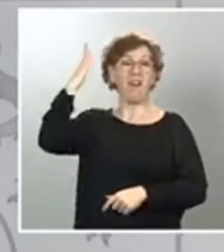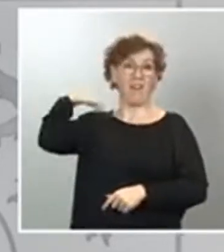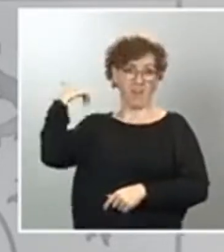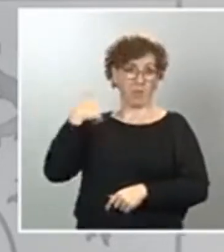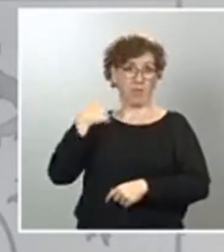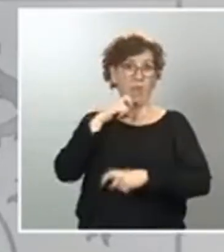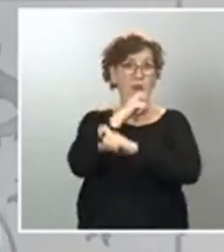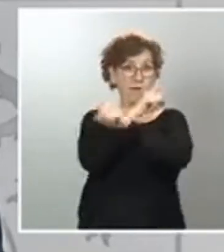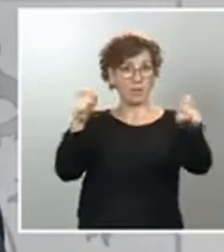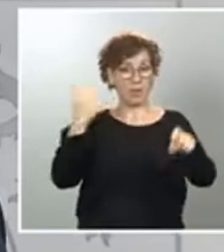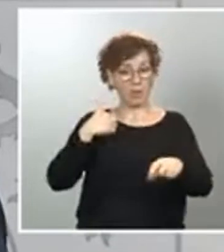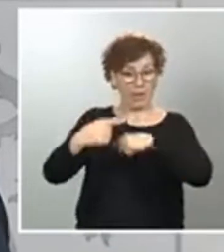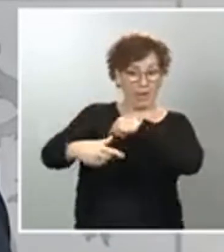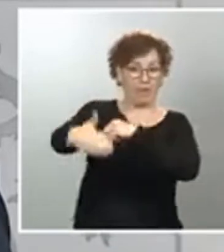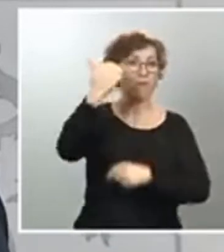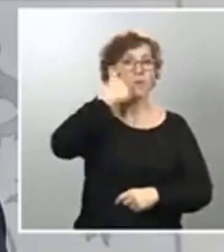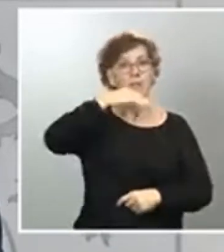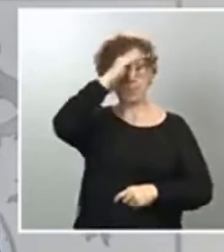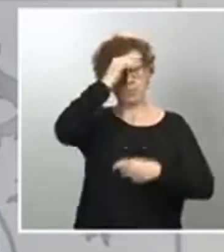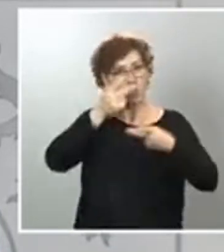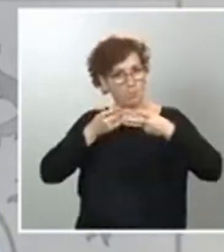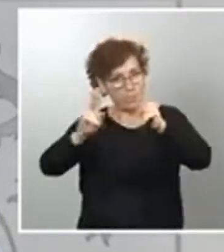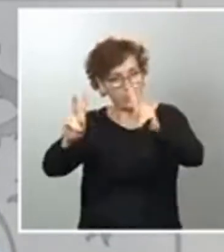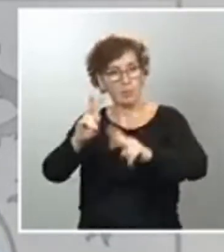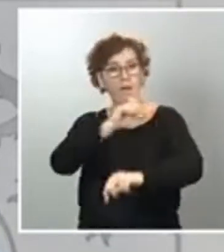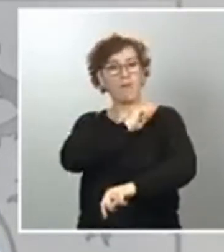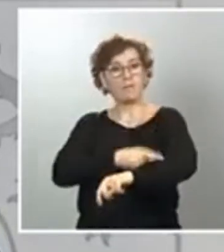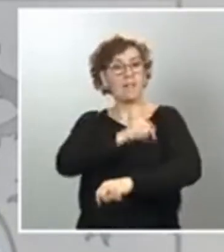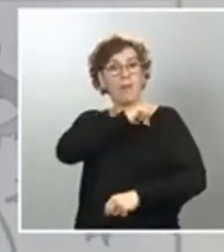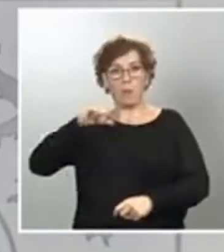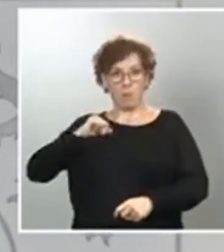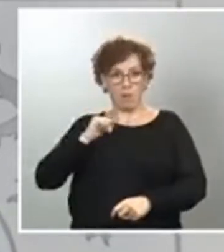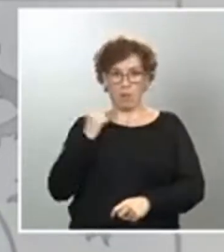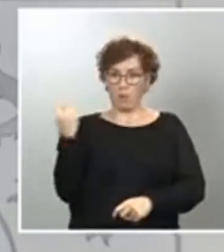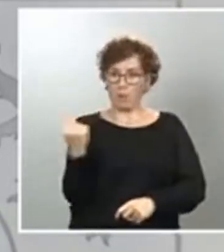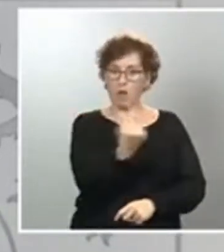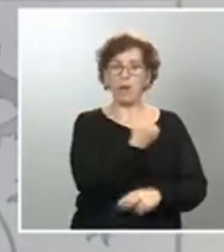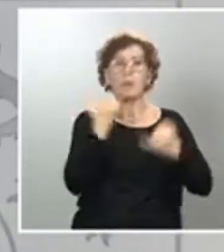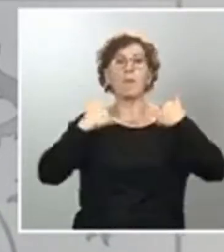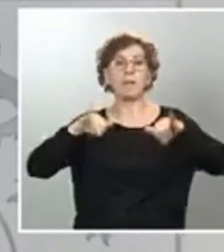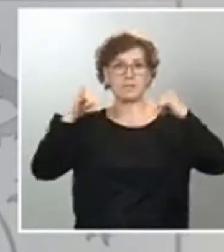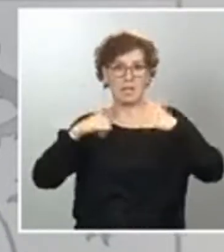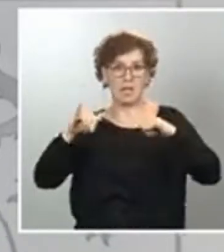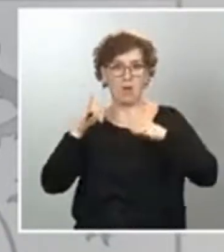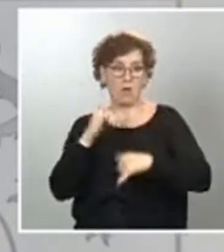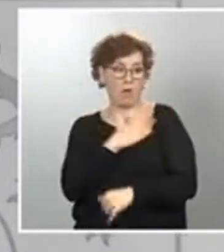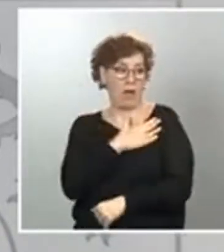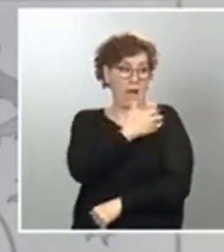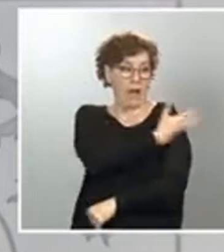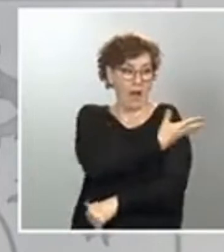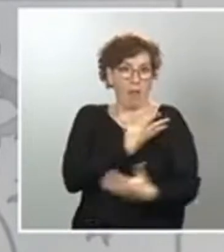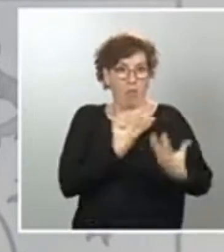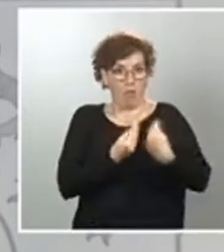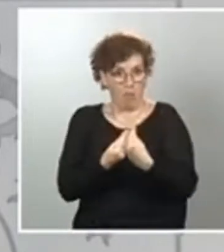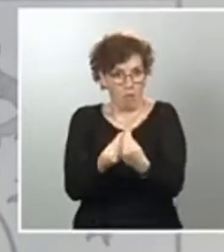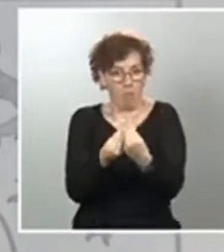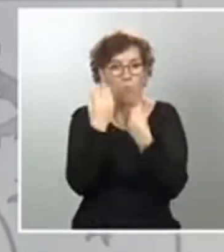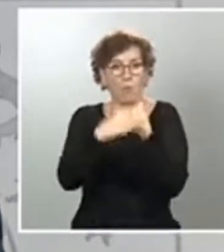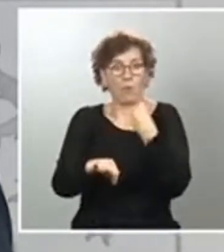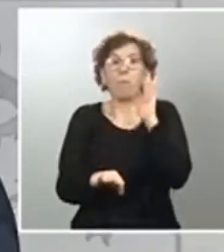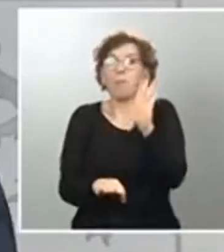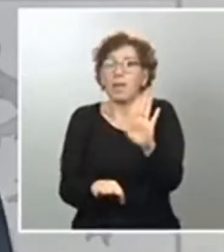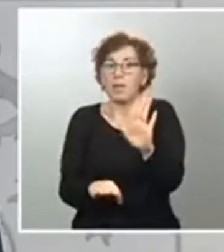actividad física individual y los paseos con las personas que uno o una convive, siempre y cuando la evolución sea como hasta